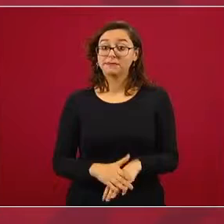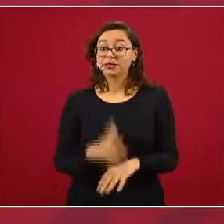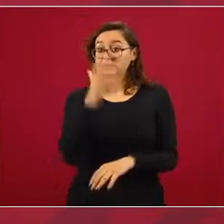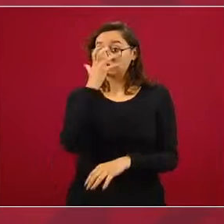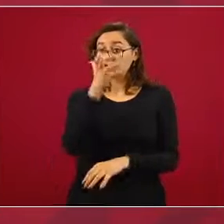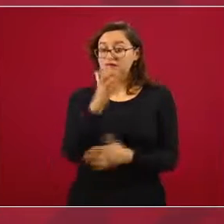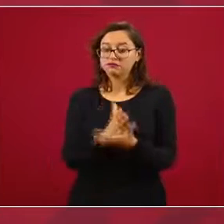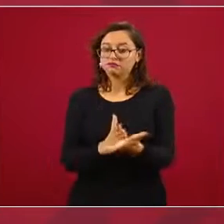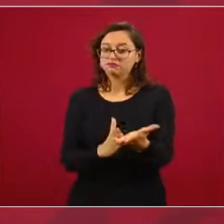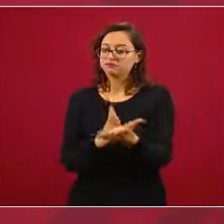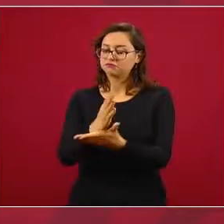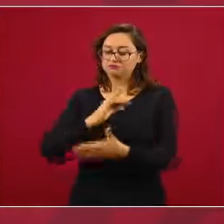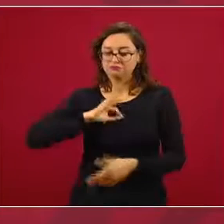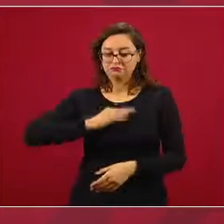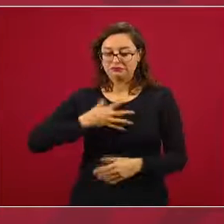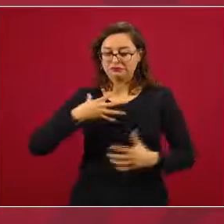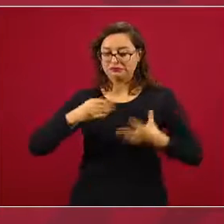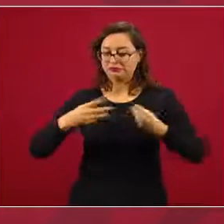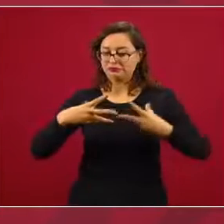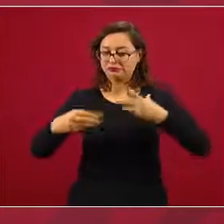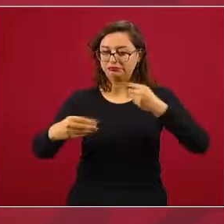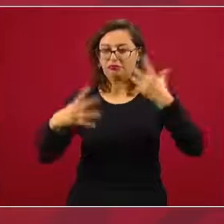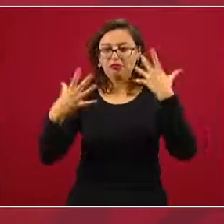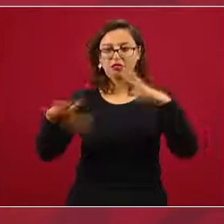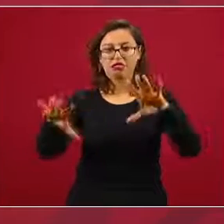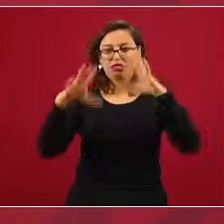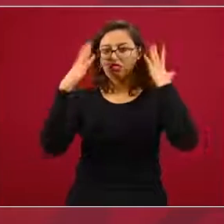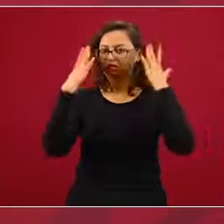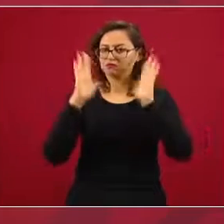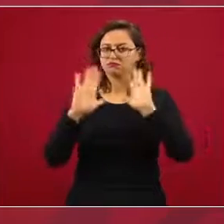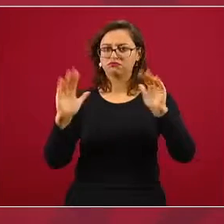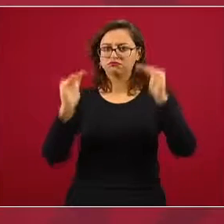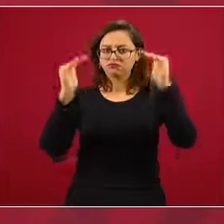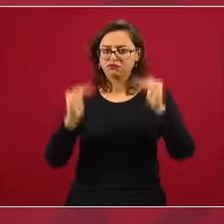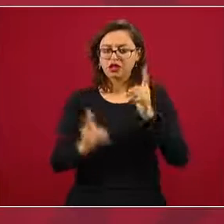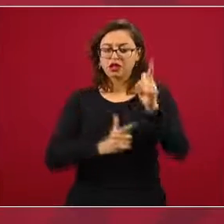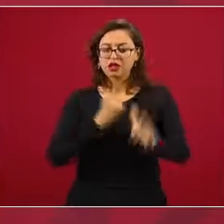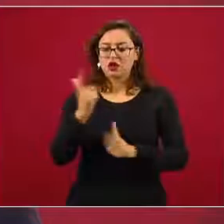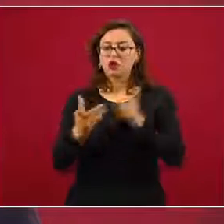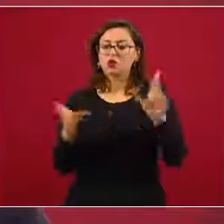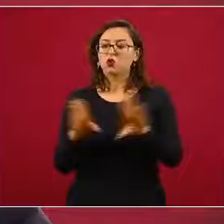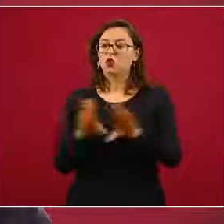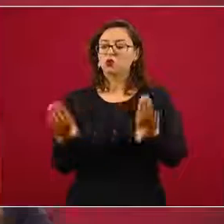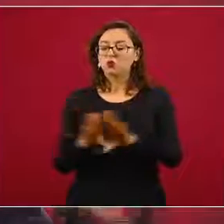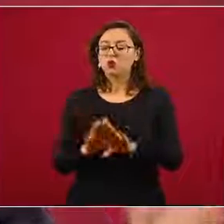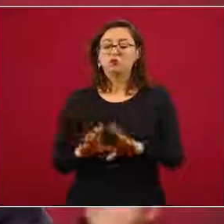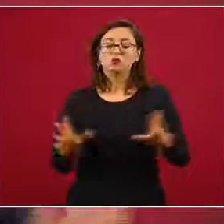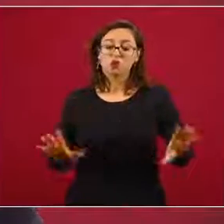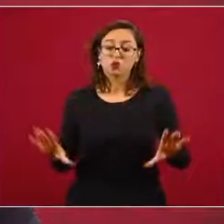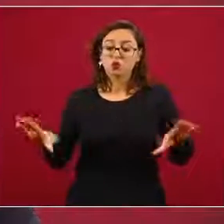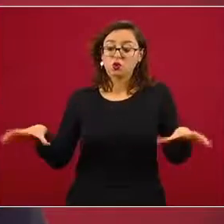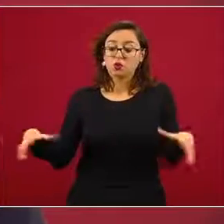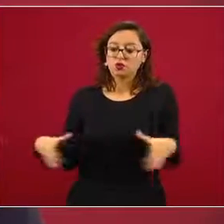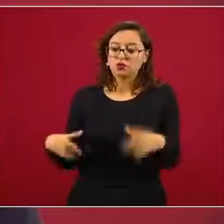reducir la velocidad a la que se presenta la epidemia, es la mitigación comunitaria, es este proceso de